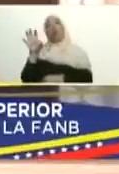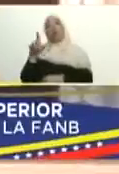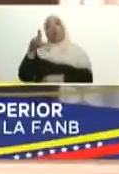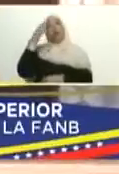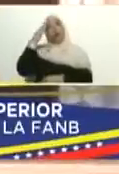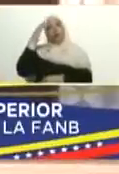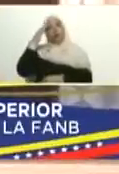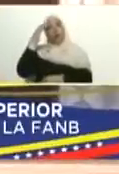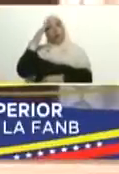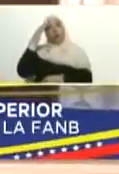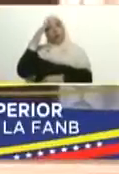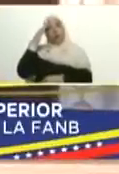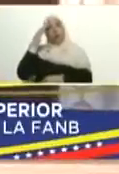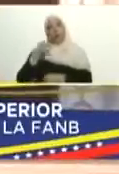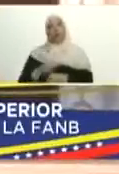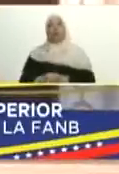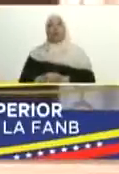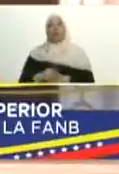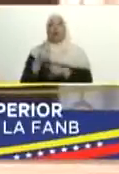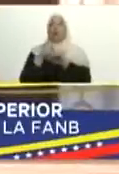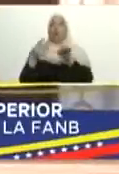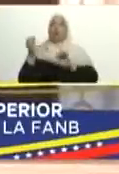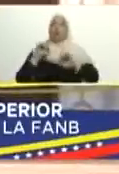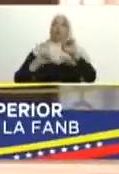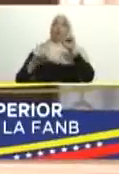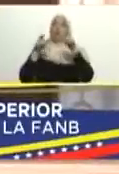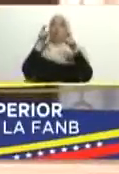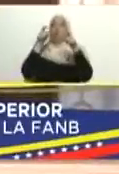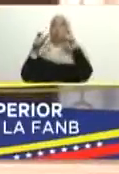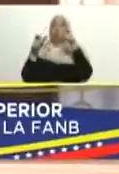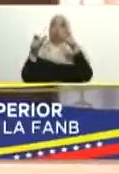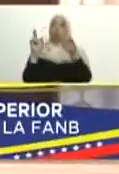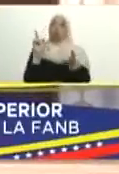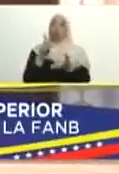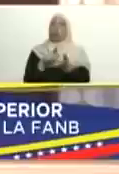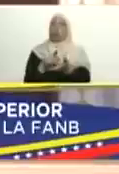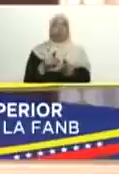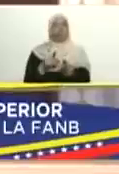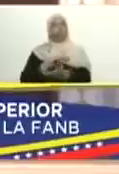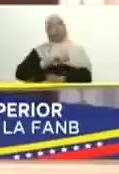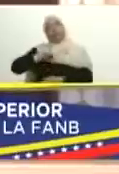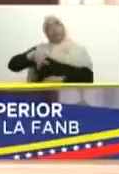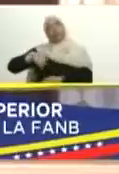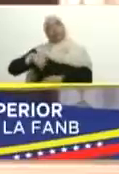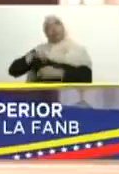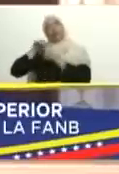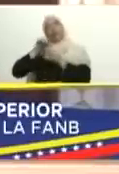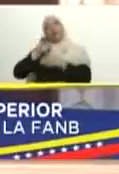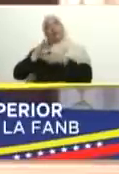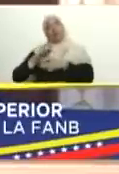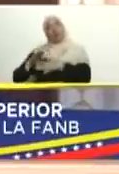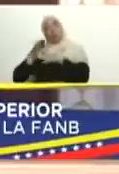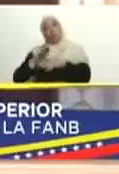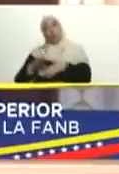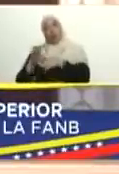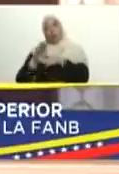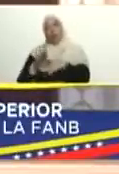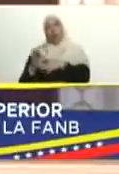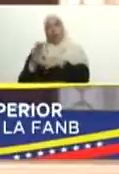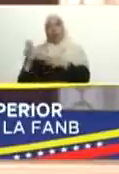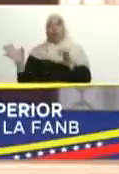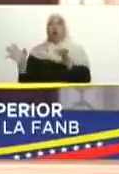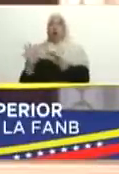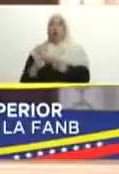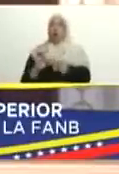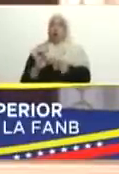claros. Pero frente a las conspiraciones de ellos, nosotros nos mantenemos cohesionados,